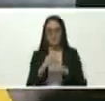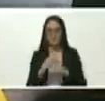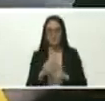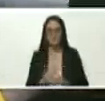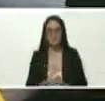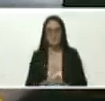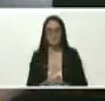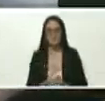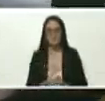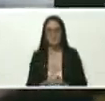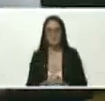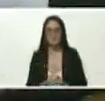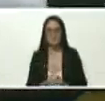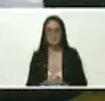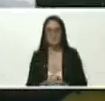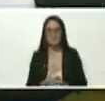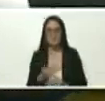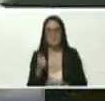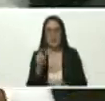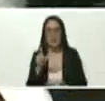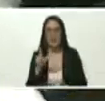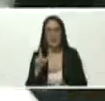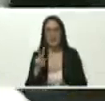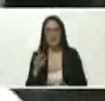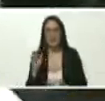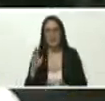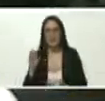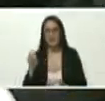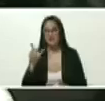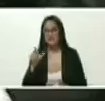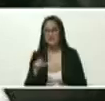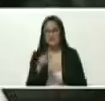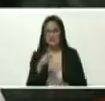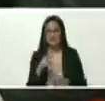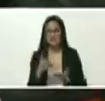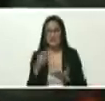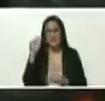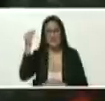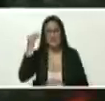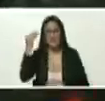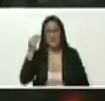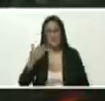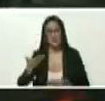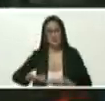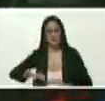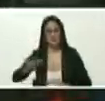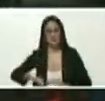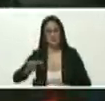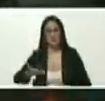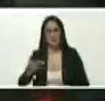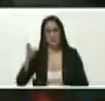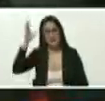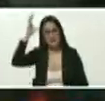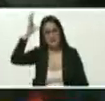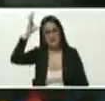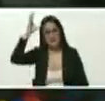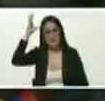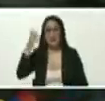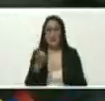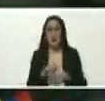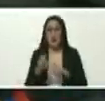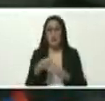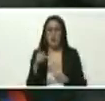merecida, al doctor Álvaro Silva Calderón, uno de los baluartes del pensamiento económico y petrolero